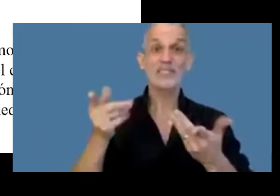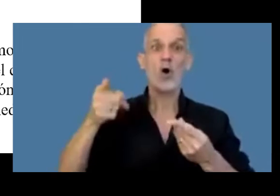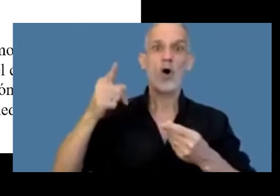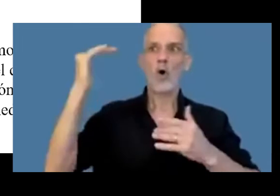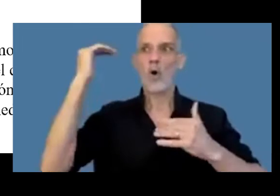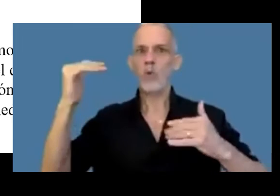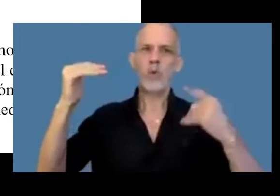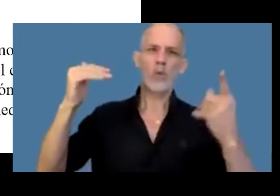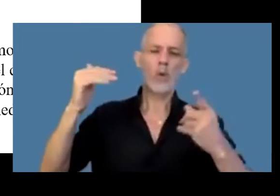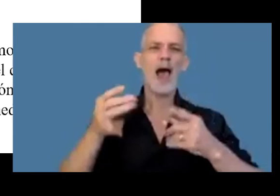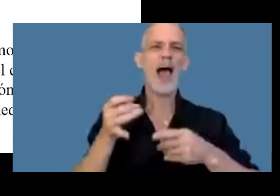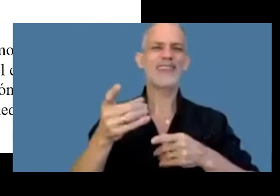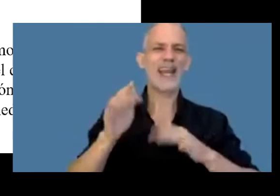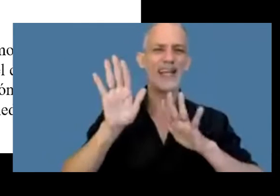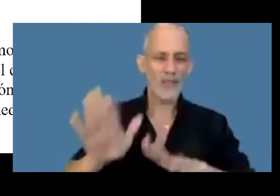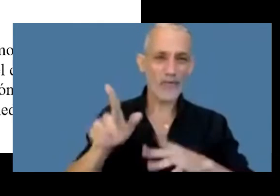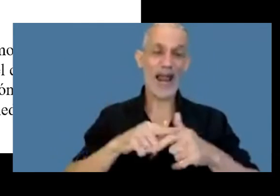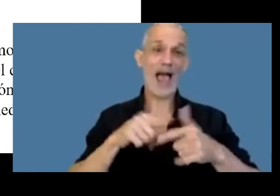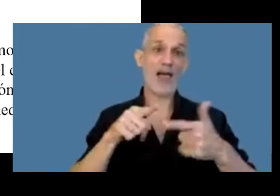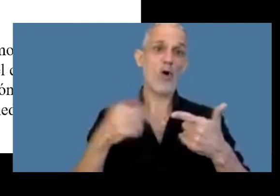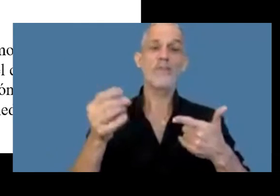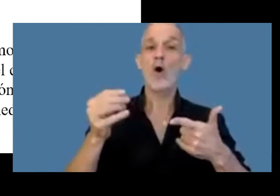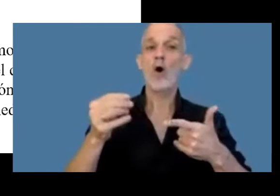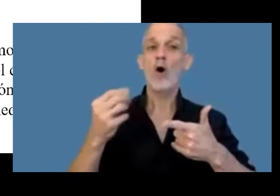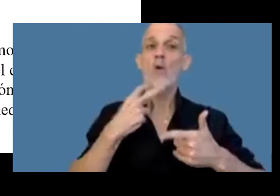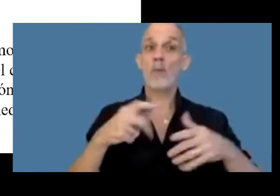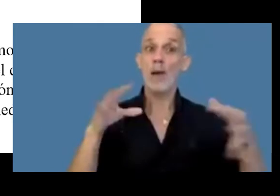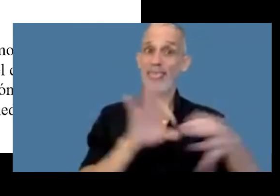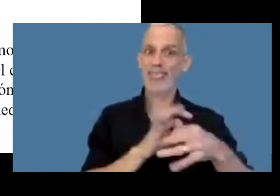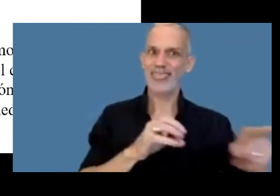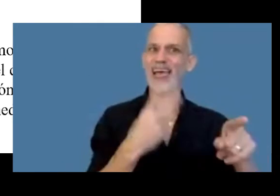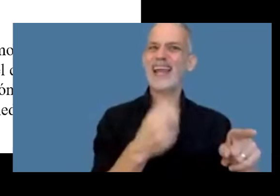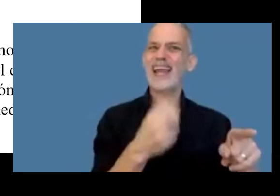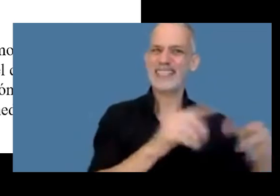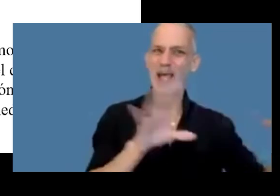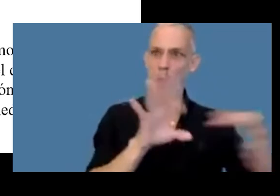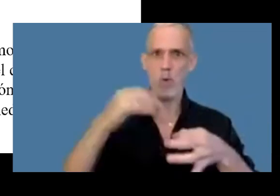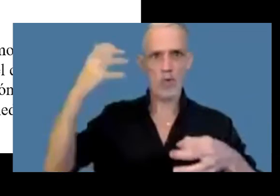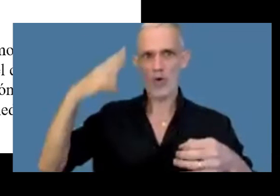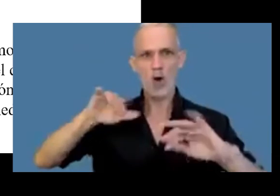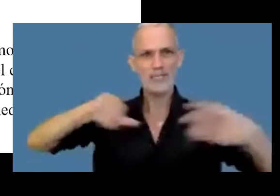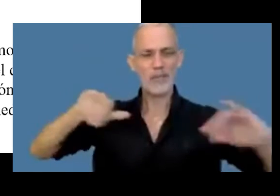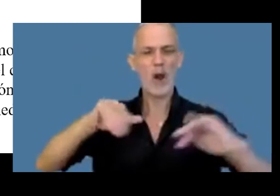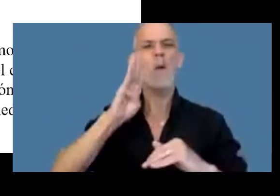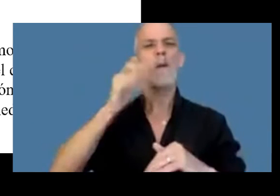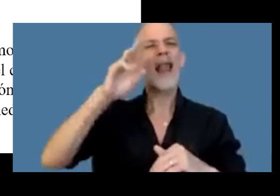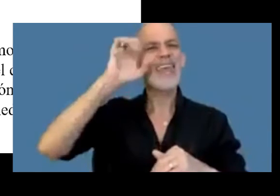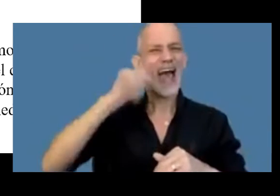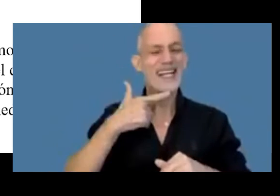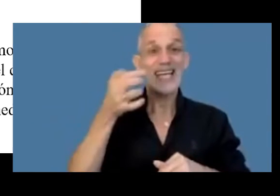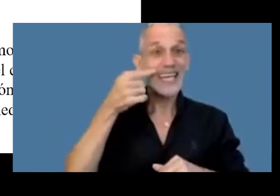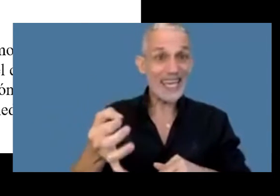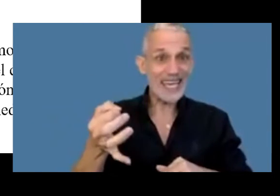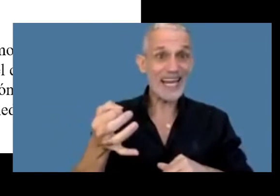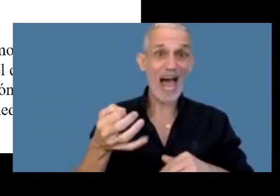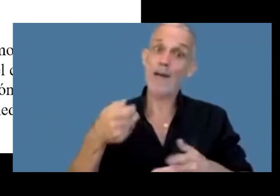de trenes, autoconsumo no conectadas a la red, instalaciones ubicadas en Islas Baleares que no estaban exentas, aunque